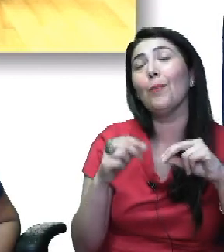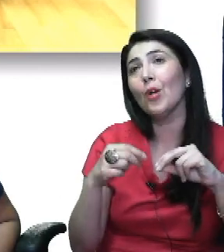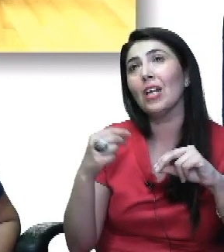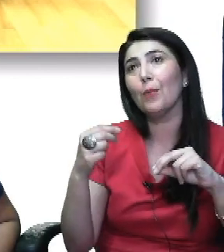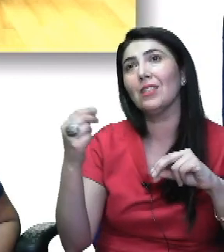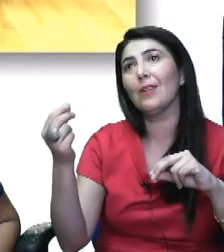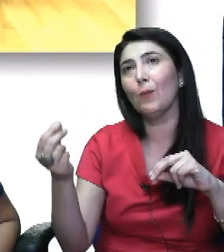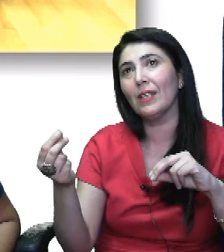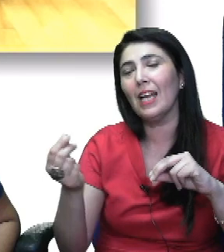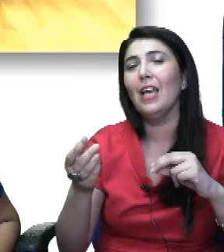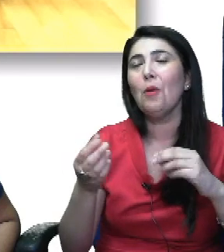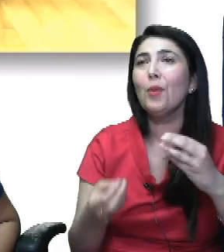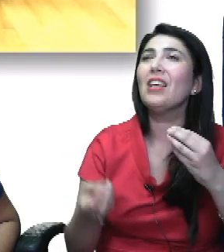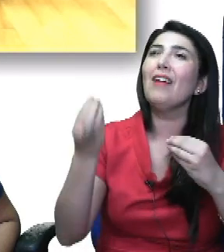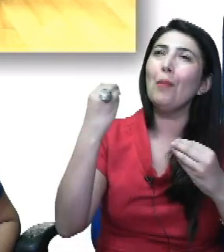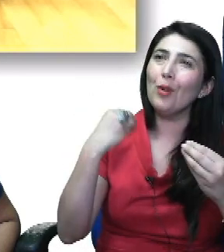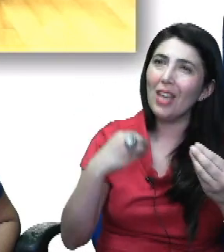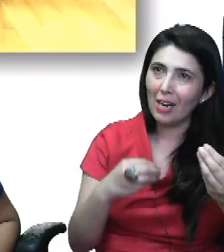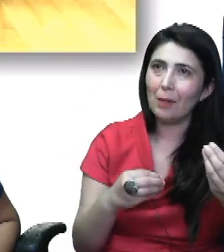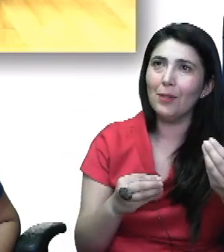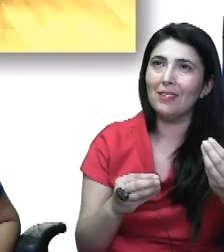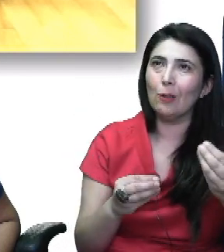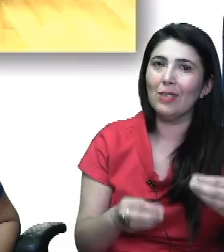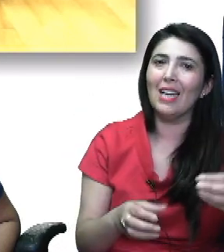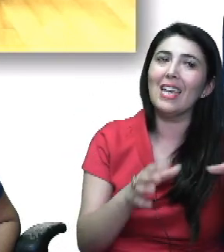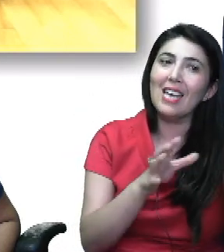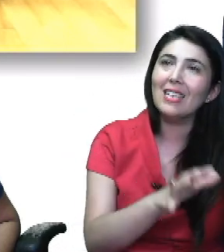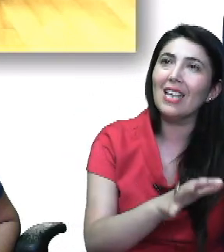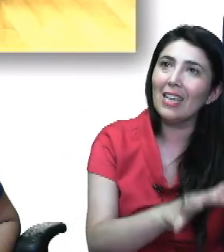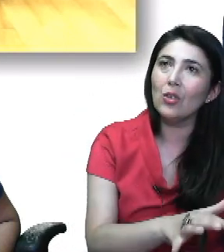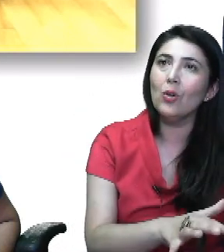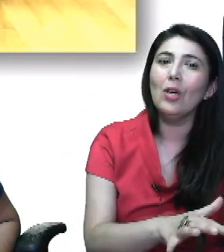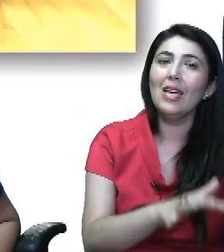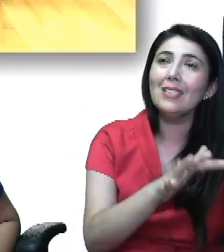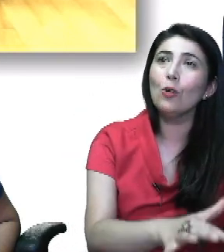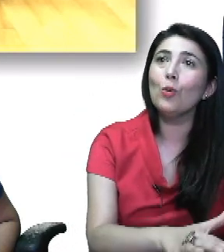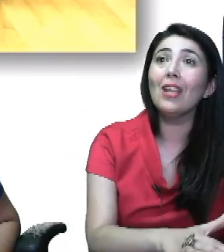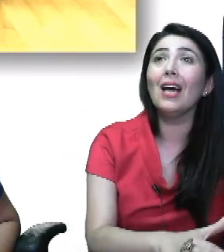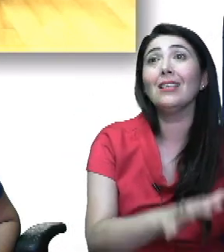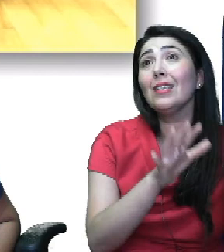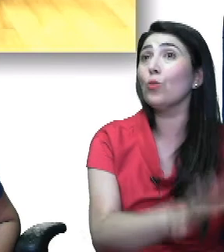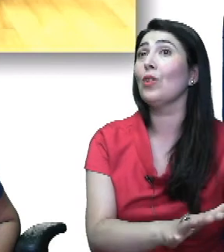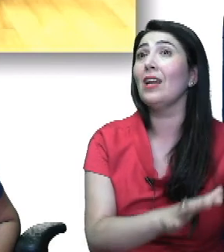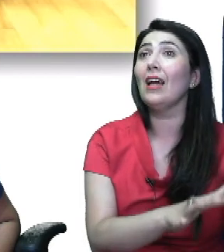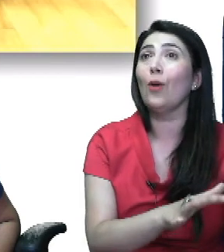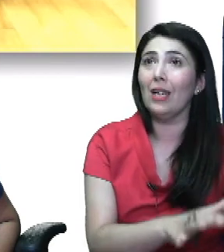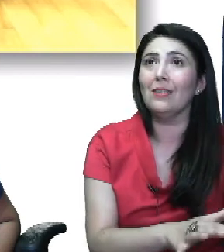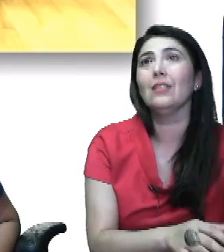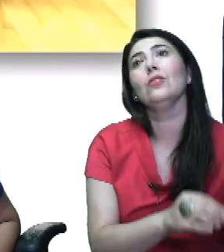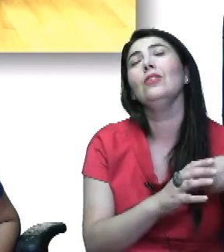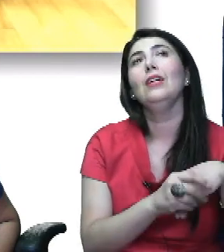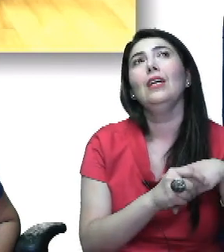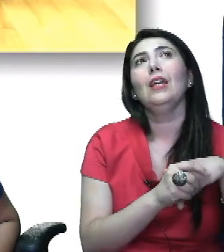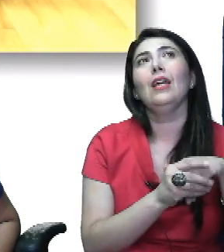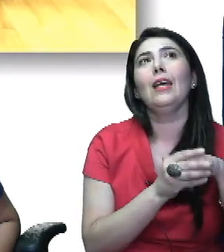Equipo de Apoyo a la Respuesta en Salud Mental, porque va a apoyar la respuesta en salud mental que ya está dando esa comunidad y esa institucionalidad local,